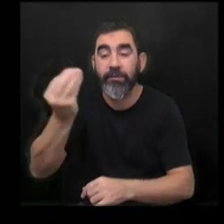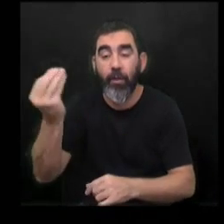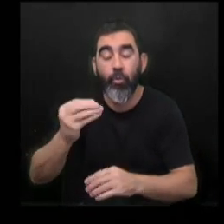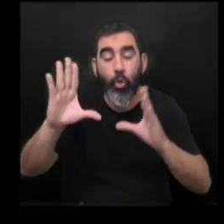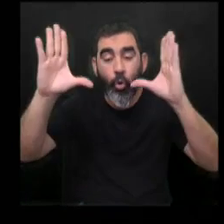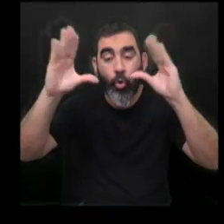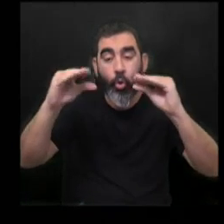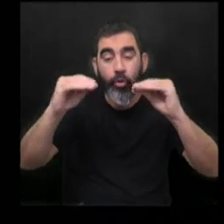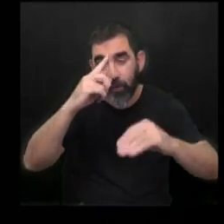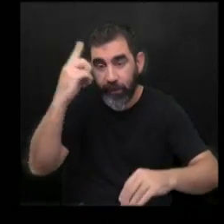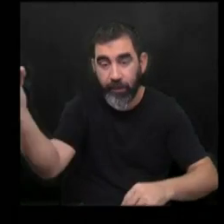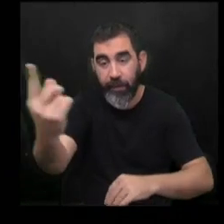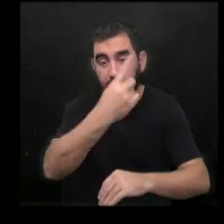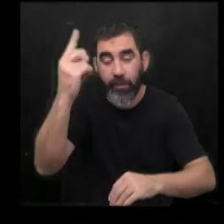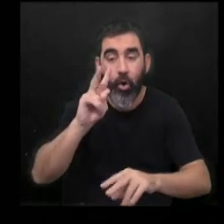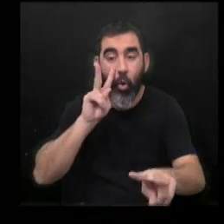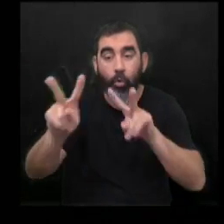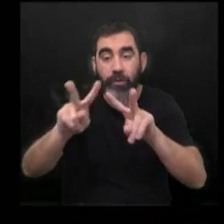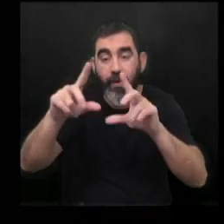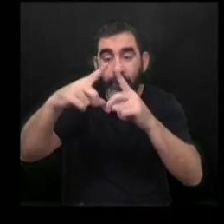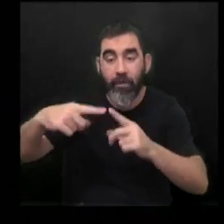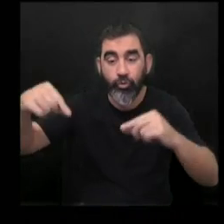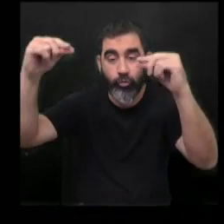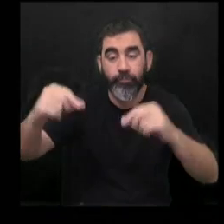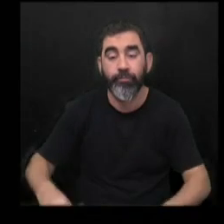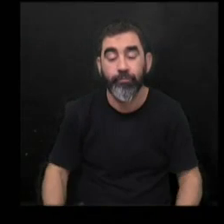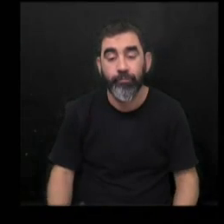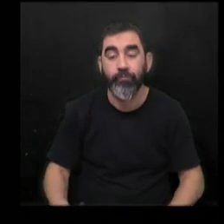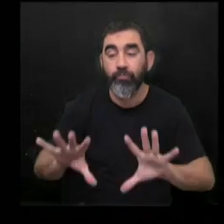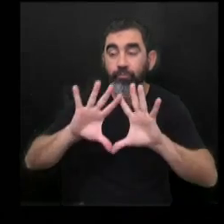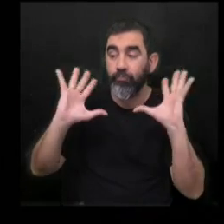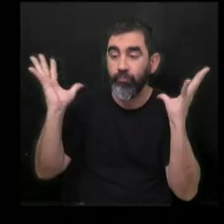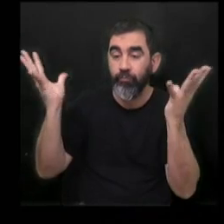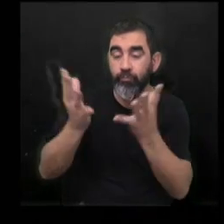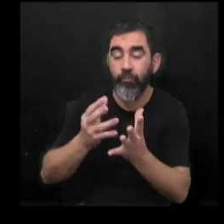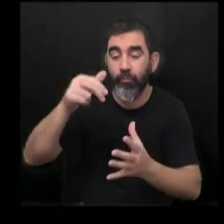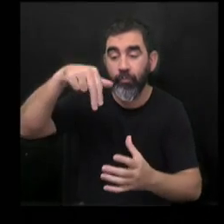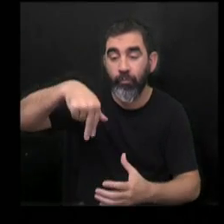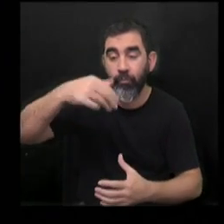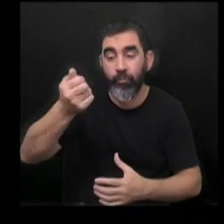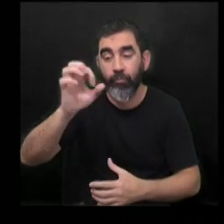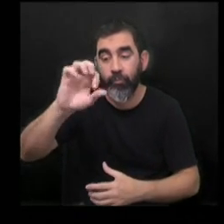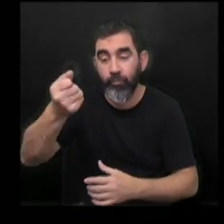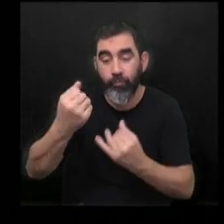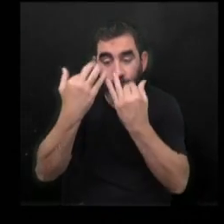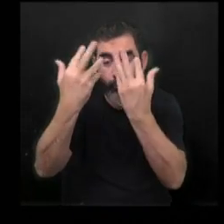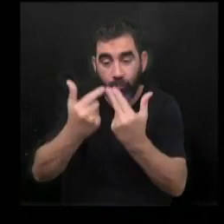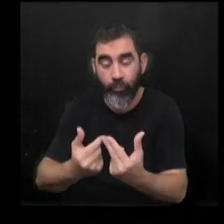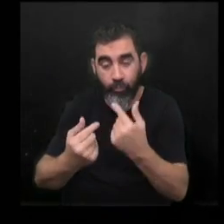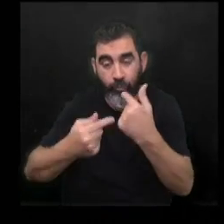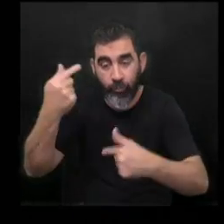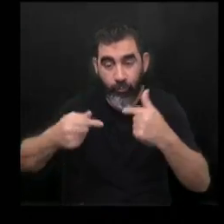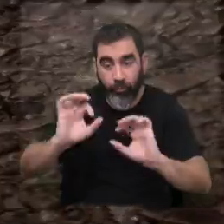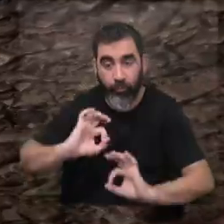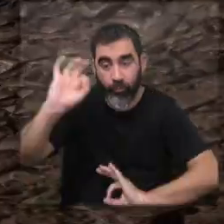Noche Internacional de Observación de la Luna. Este evento mundial, impulsado por la NASA y otras organizaciones astronómicas, busca